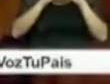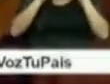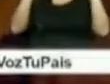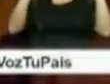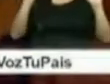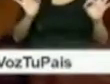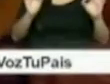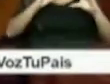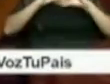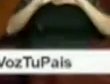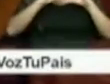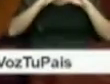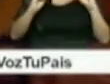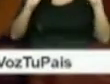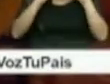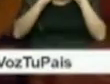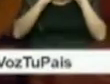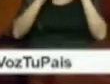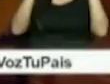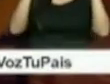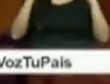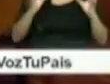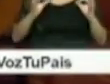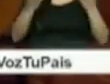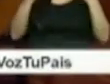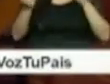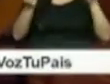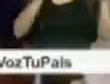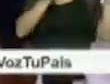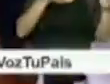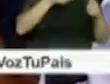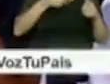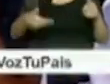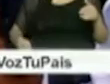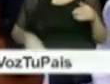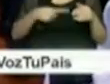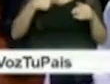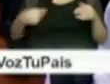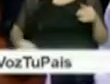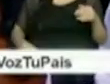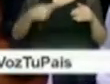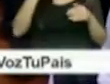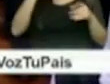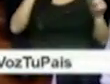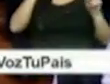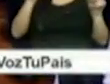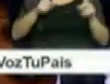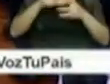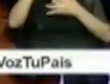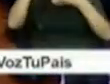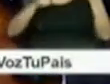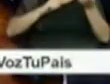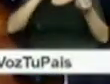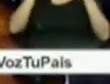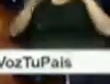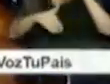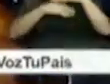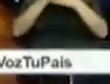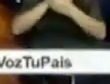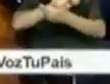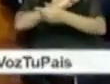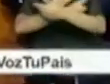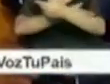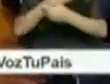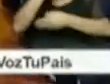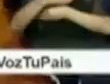hidráulicas, comunicacionales y finanzas. Por su parte, el presidente Xi Jinping señaló que estos acuerdos se convertirán en la nueva fuerza que